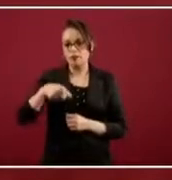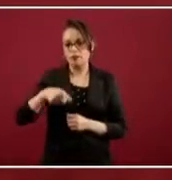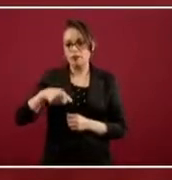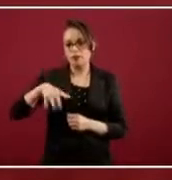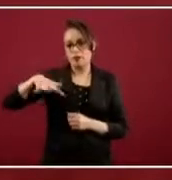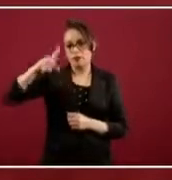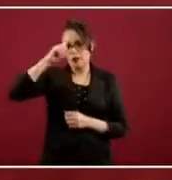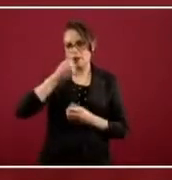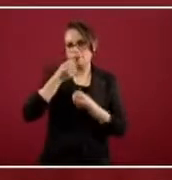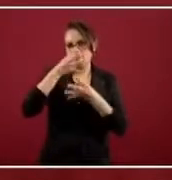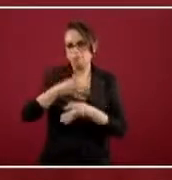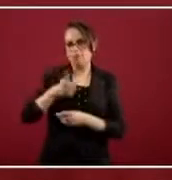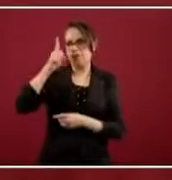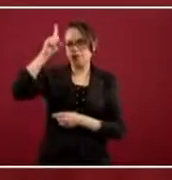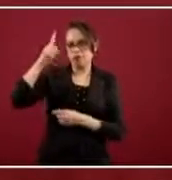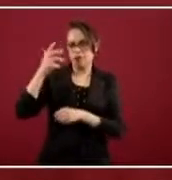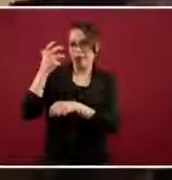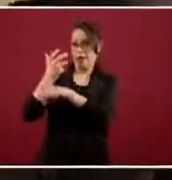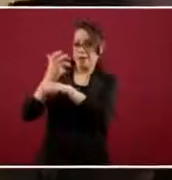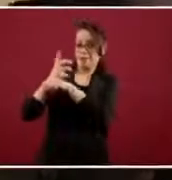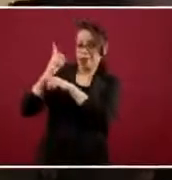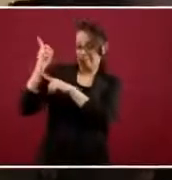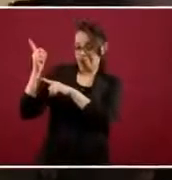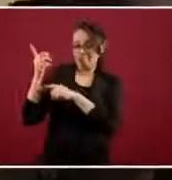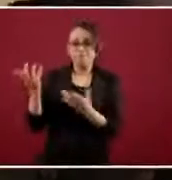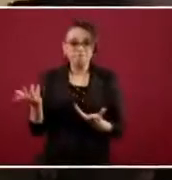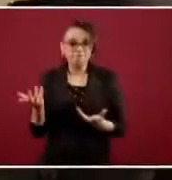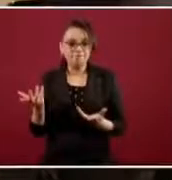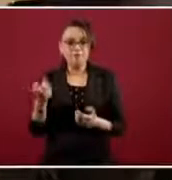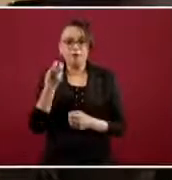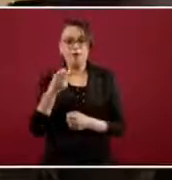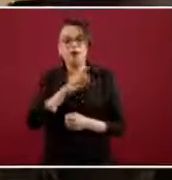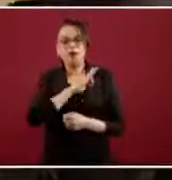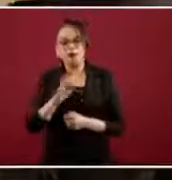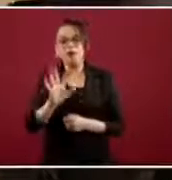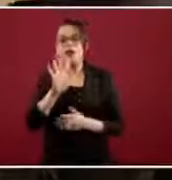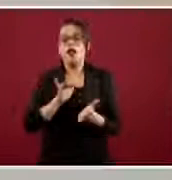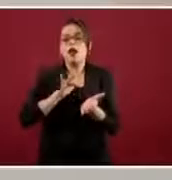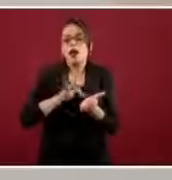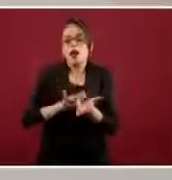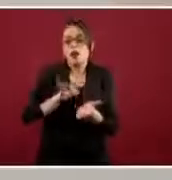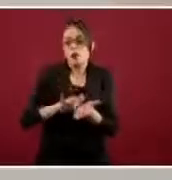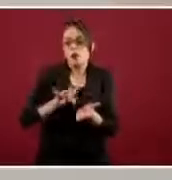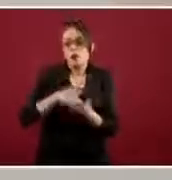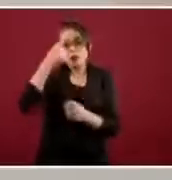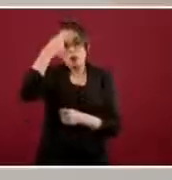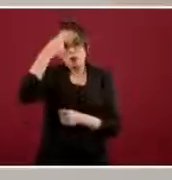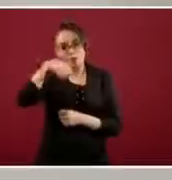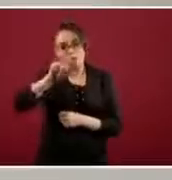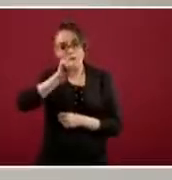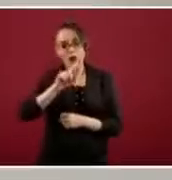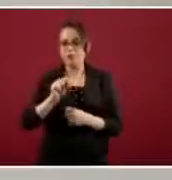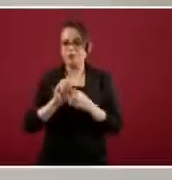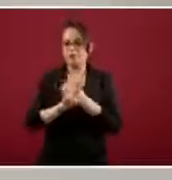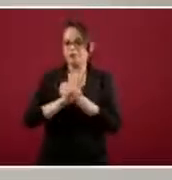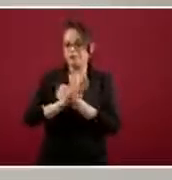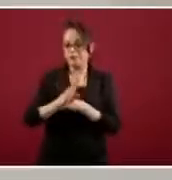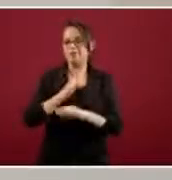Enfermedades de Estados Unidos, puede ser un elemento, llamémosle, auxiliar de la prevención. Ahora, déjeme terminar con lo de